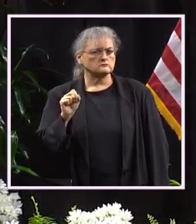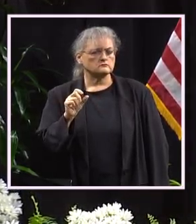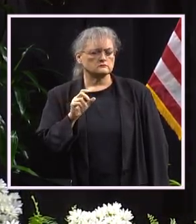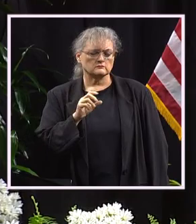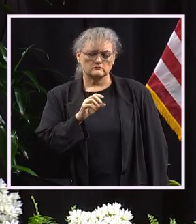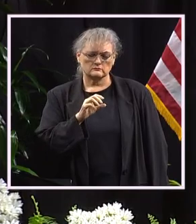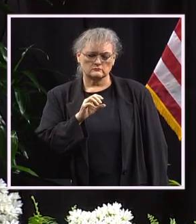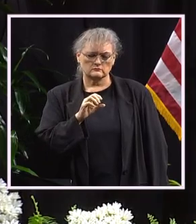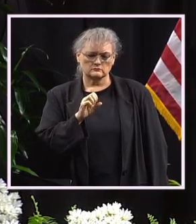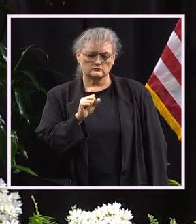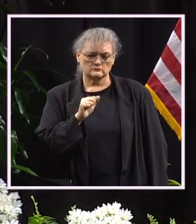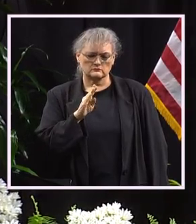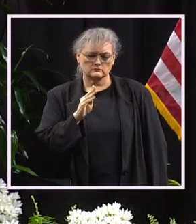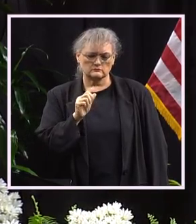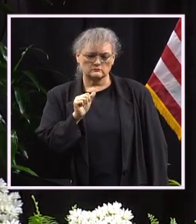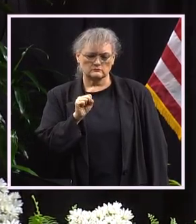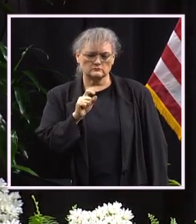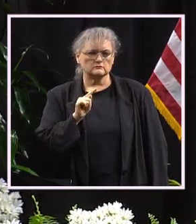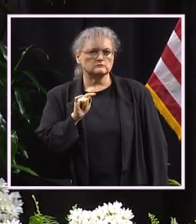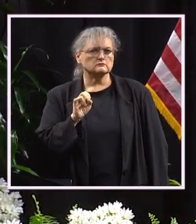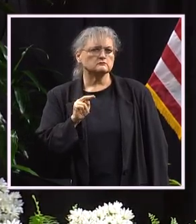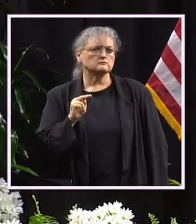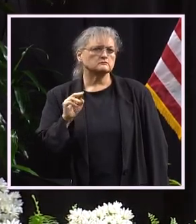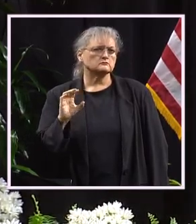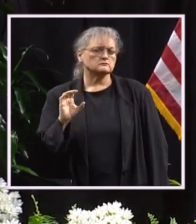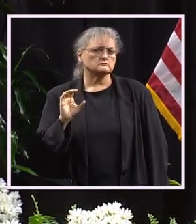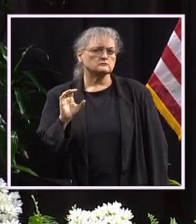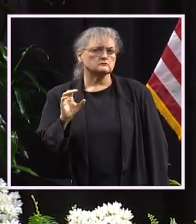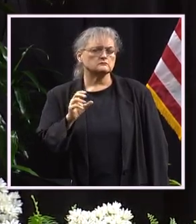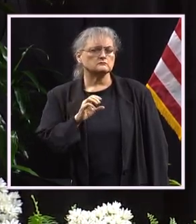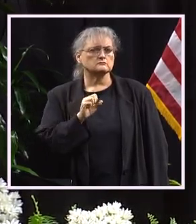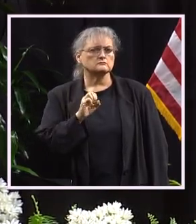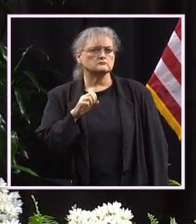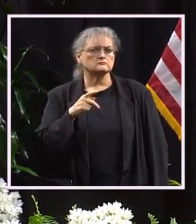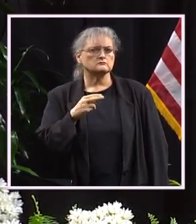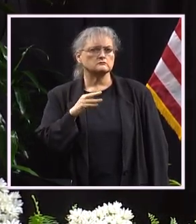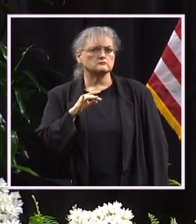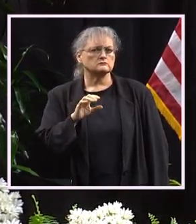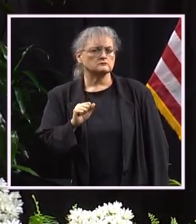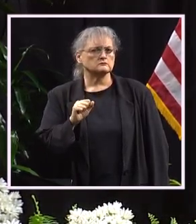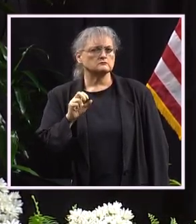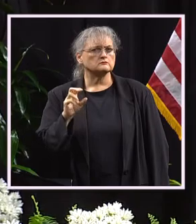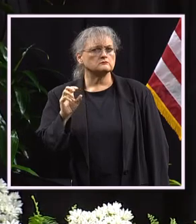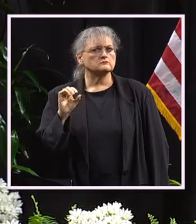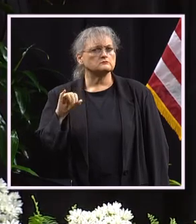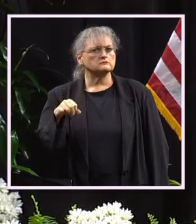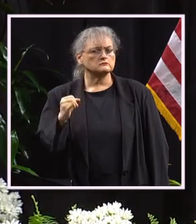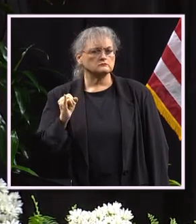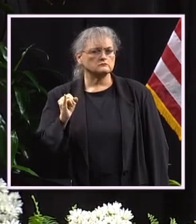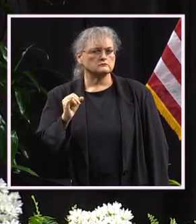Sebastián Benicio Portilla Castro. Sofía Rose Johnson.